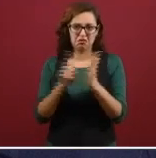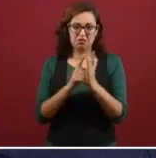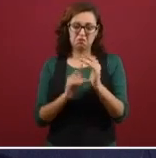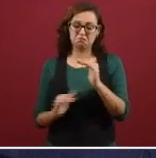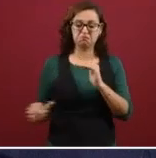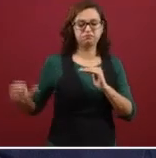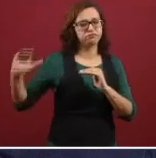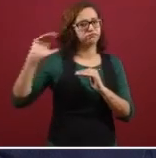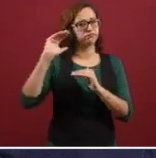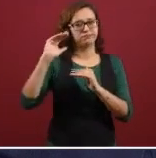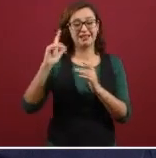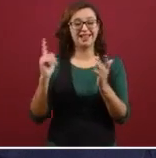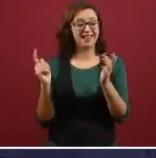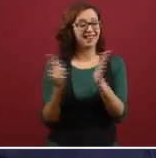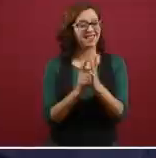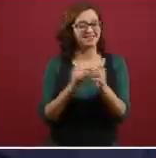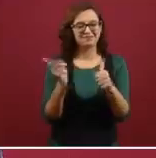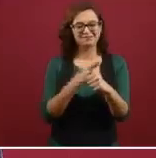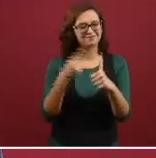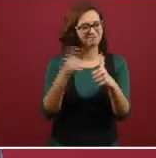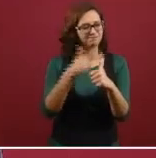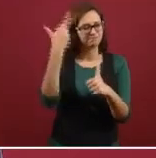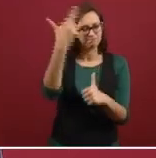yo creo que a todos nos conviene